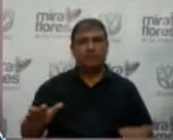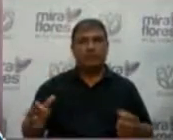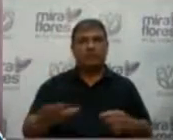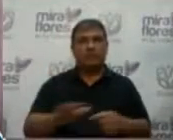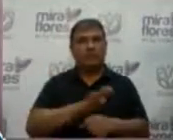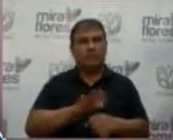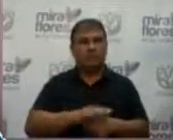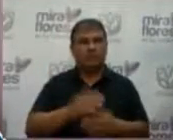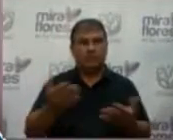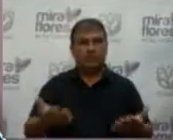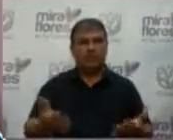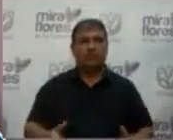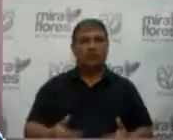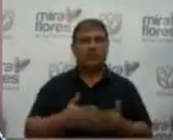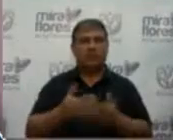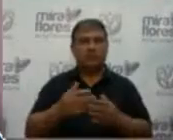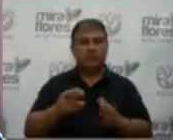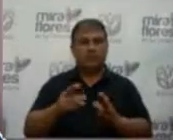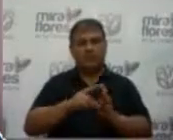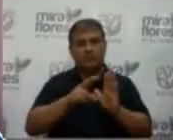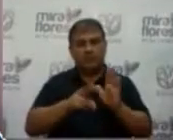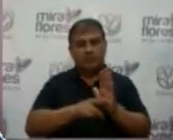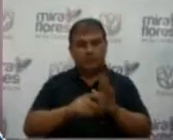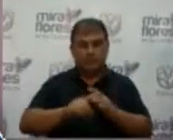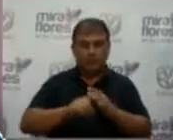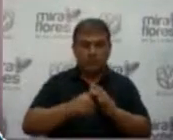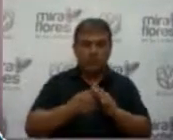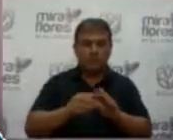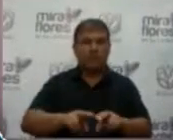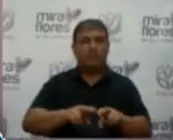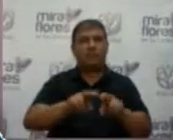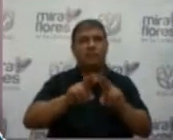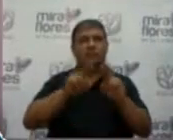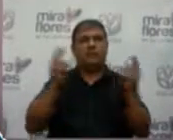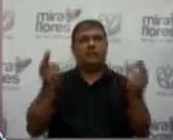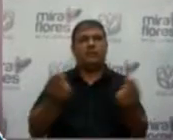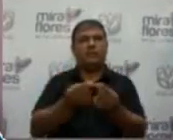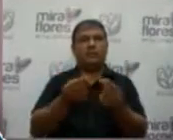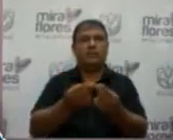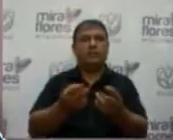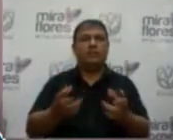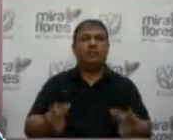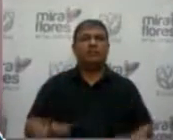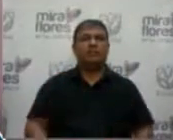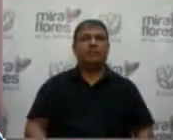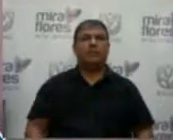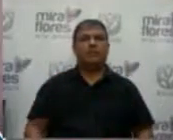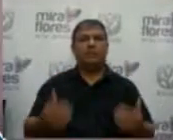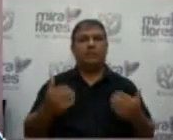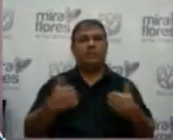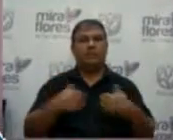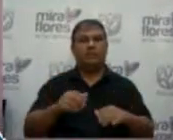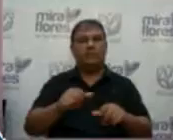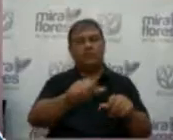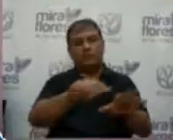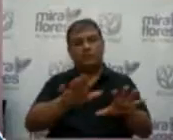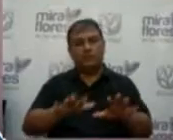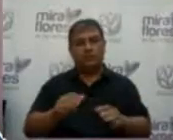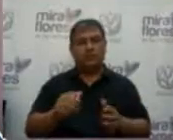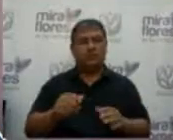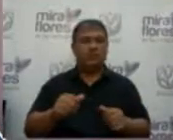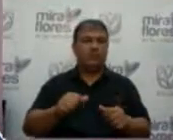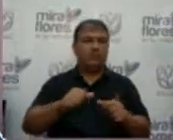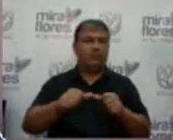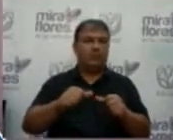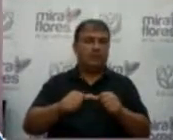alcalde. Muy bien, con el quórum reglamentario damos por instalada la sesión y tenemos el acta de la sesión ordinaria de